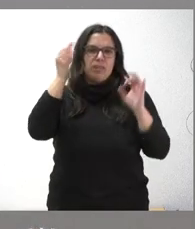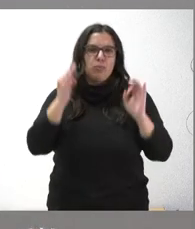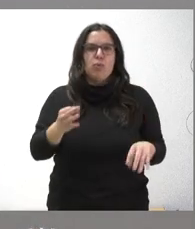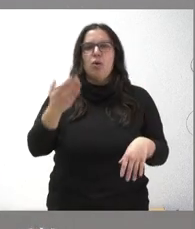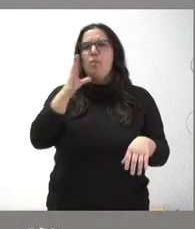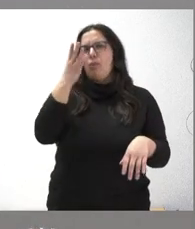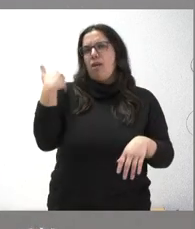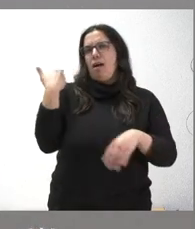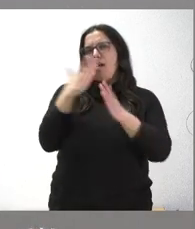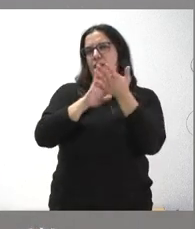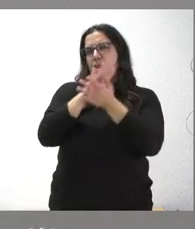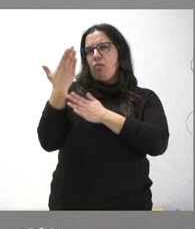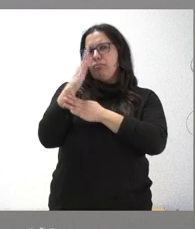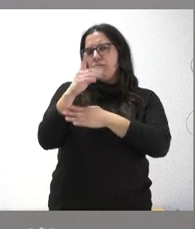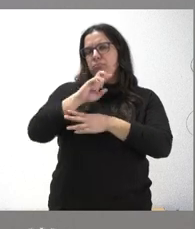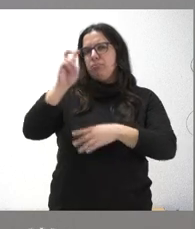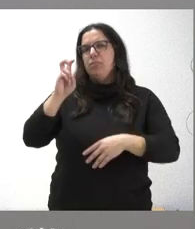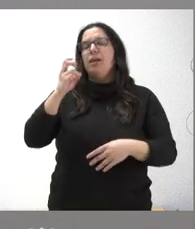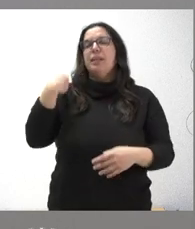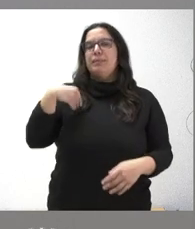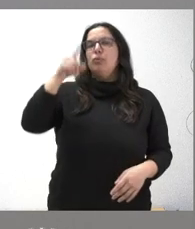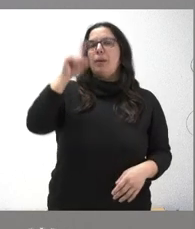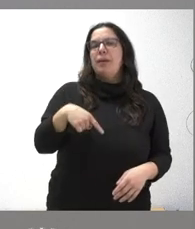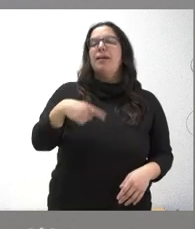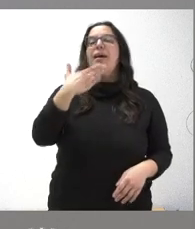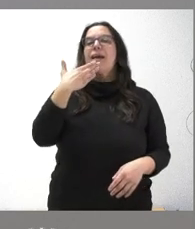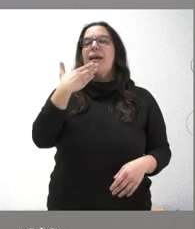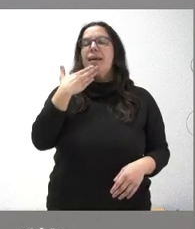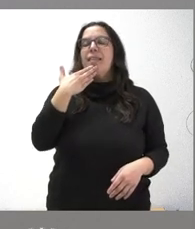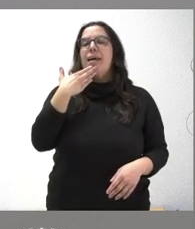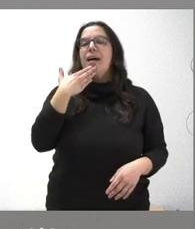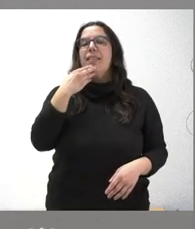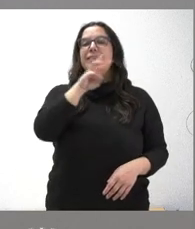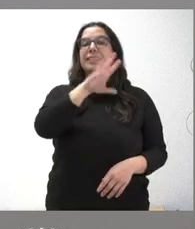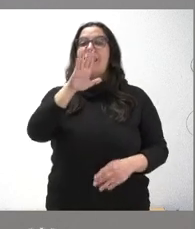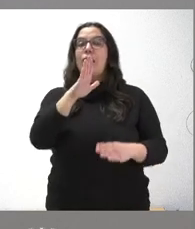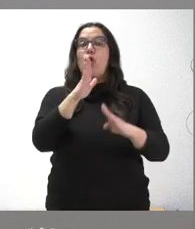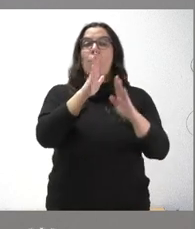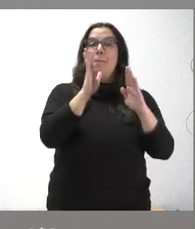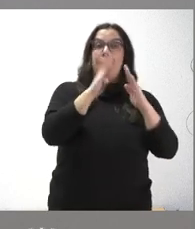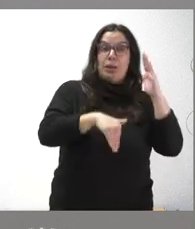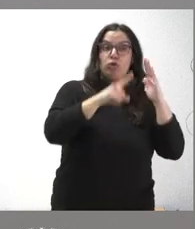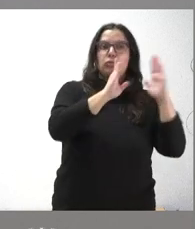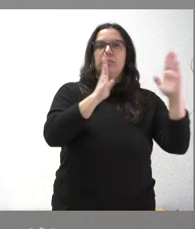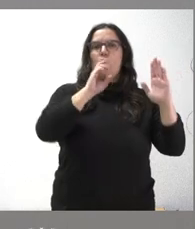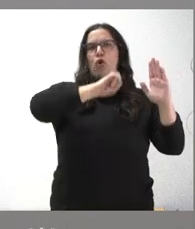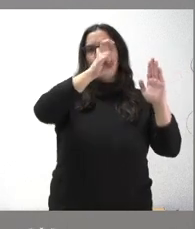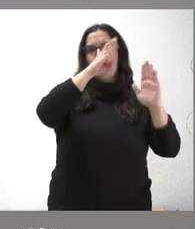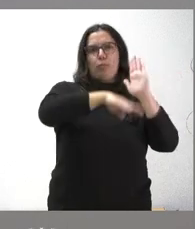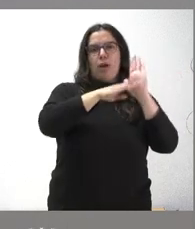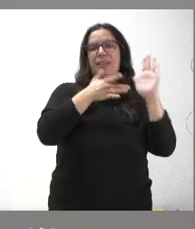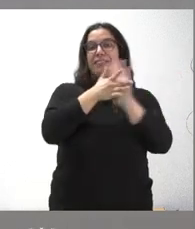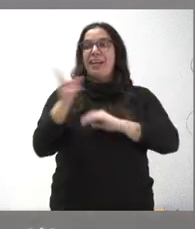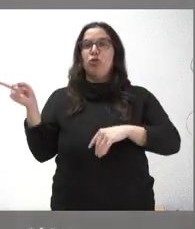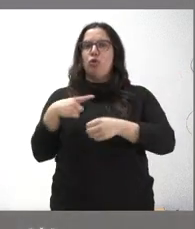otra ocasión lo relativo a los menores de eh 35 años por tanto tenemos programas para todos estos